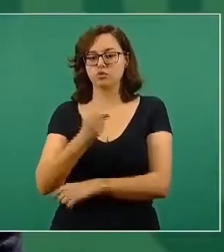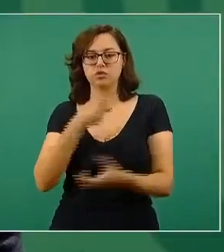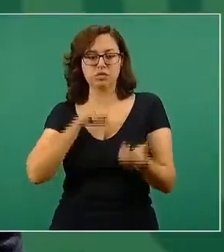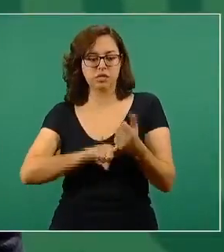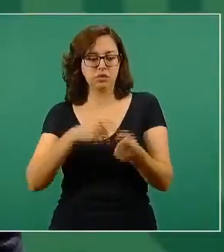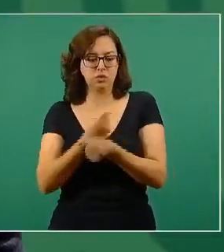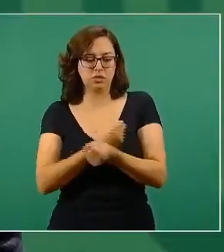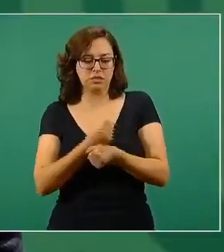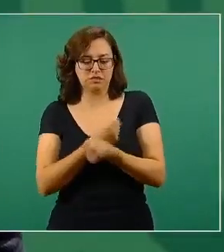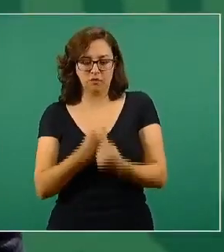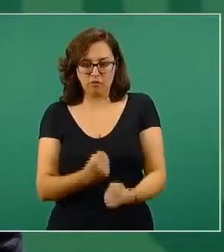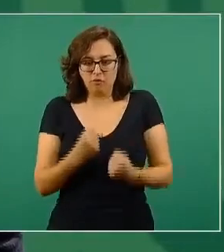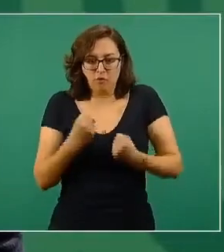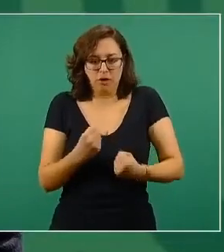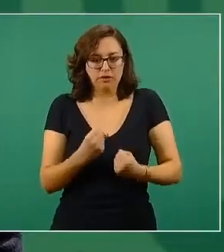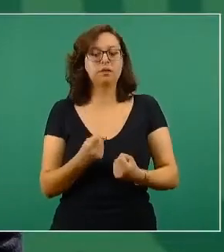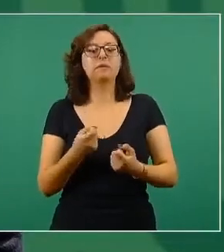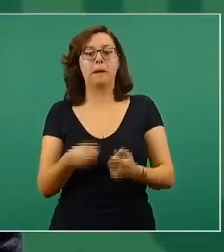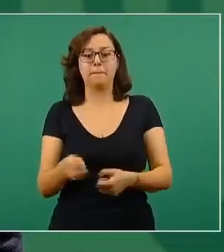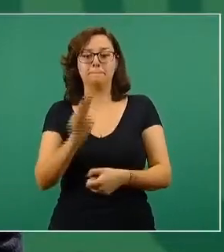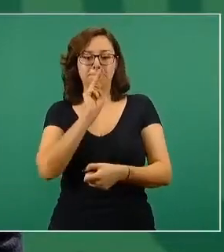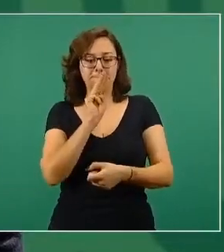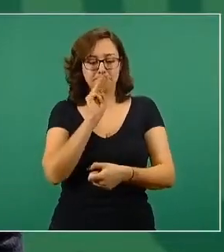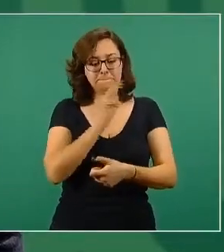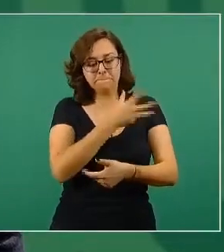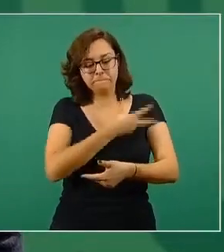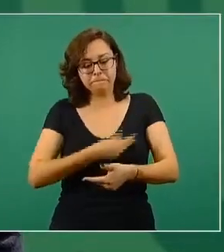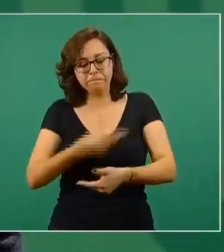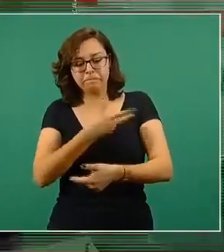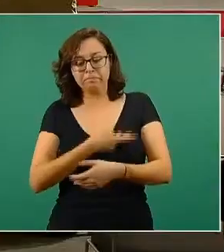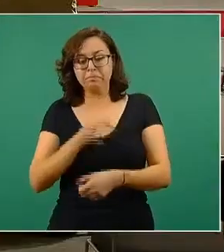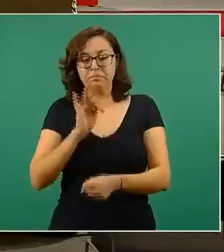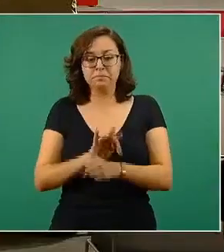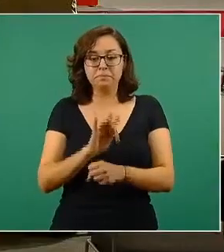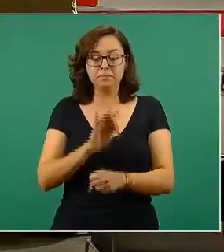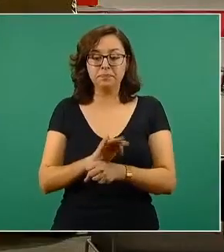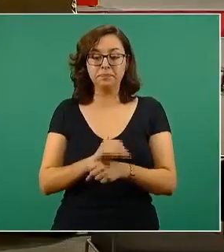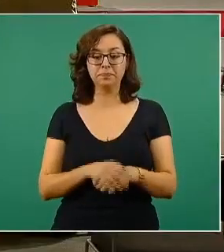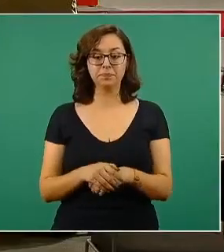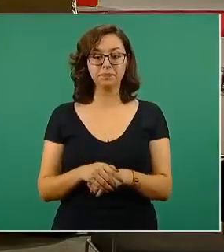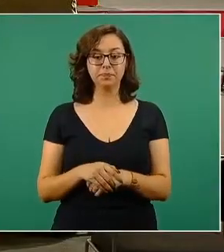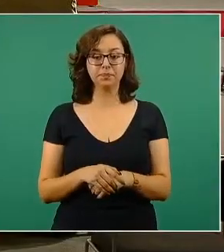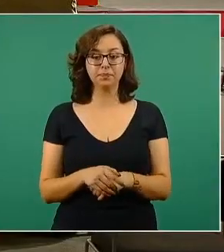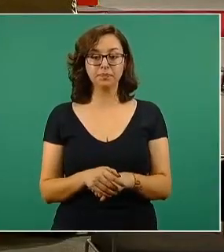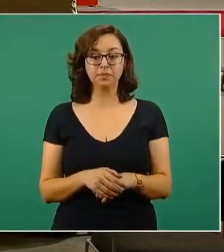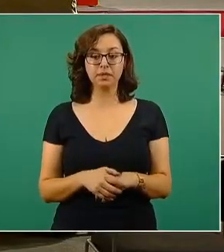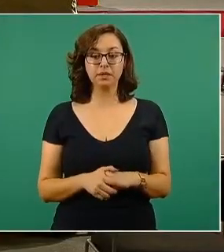desarrollo y fortalecer ese desarrollo de su sistema inmunológico. Ha habido ya algunas,